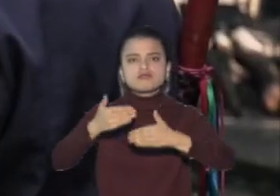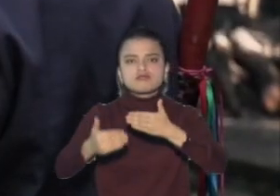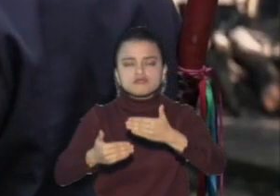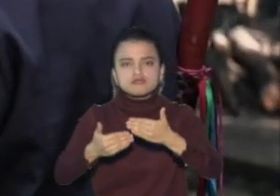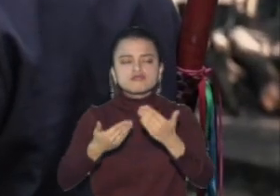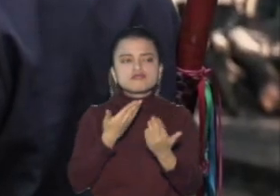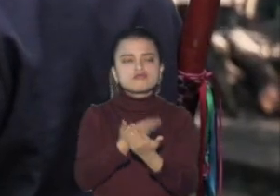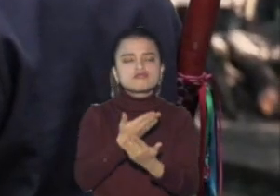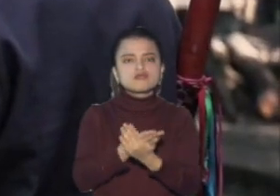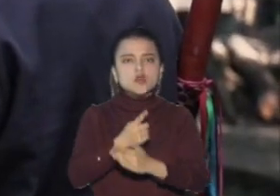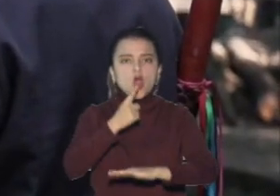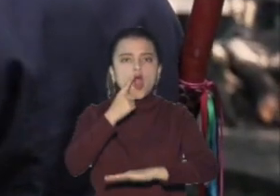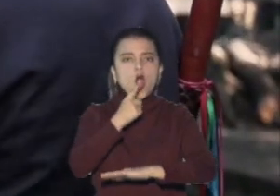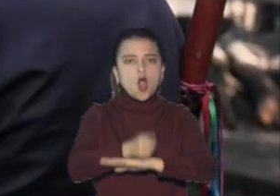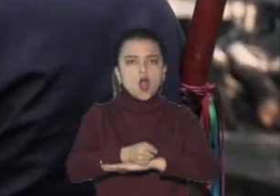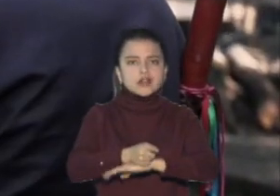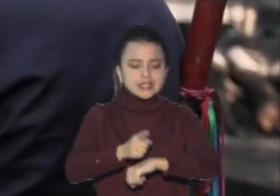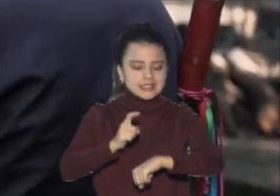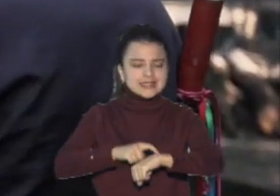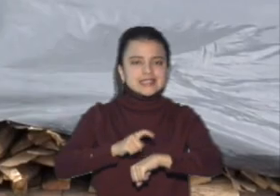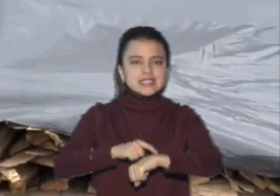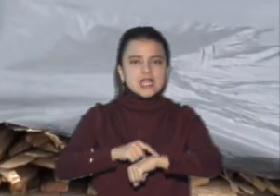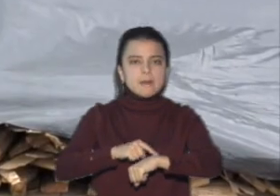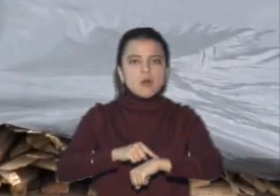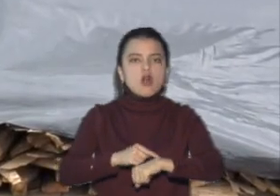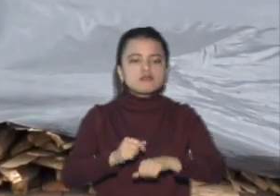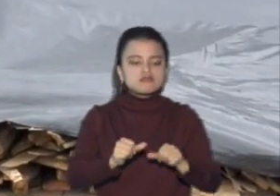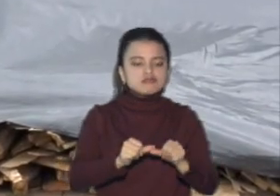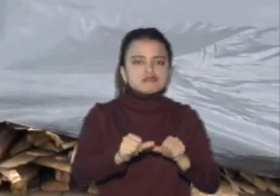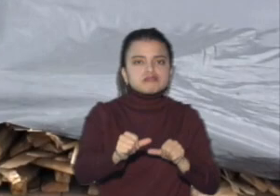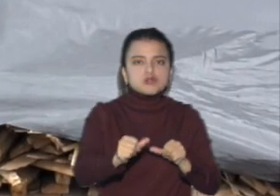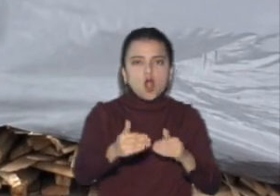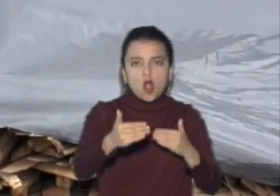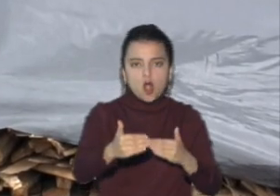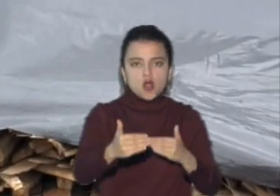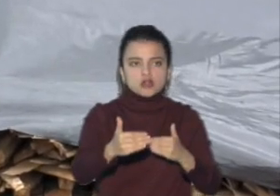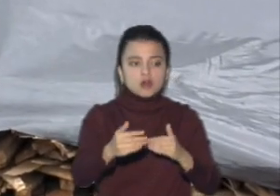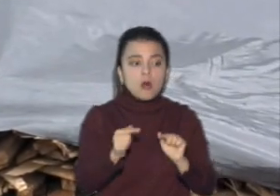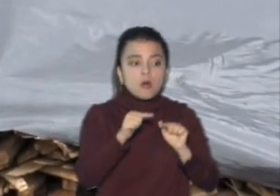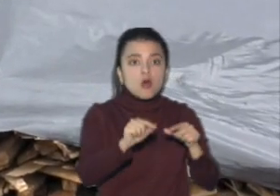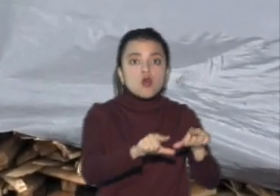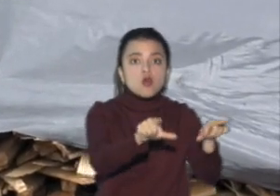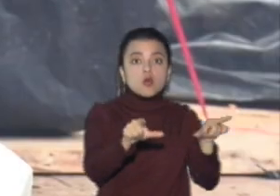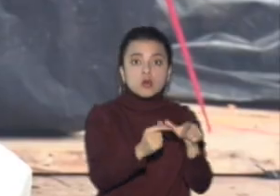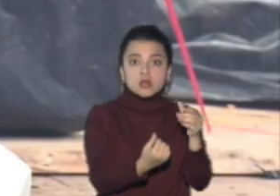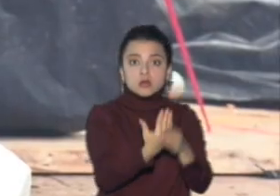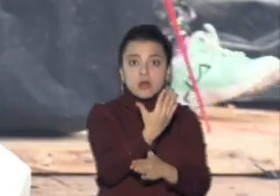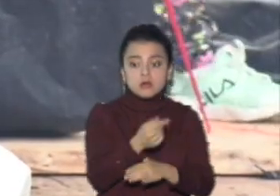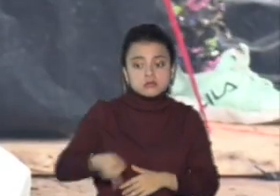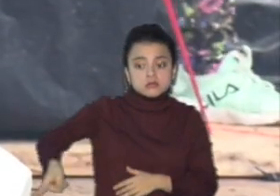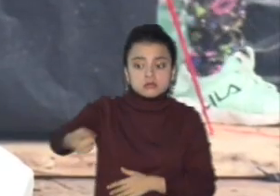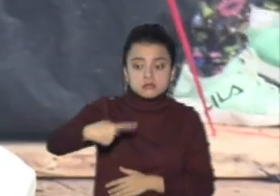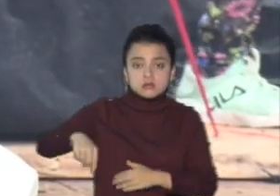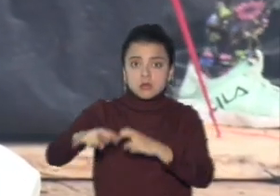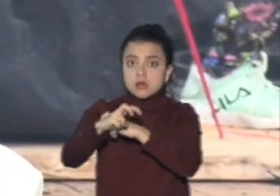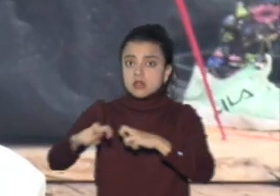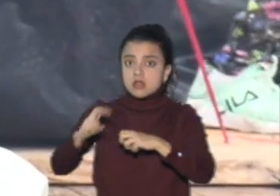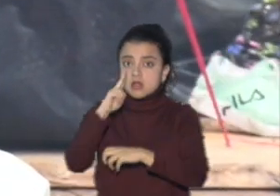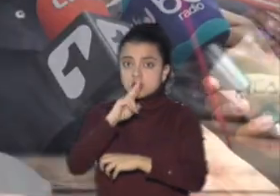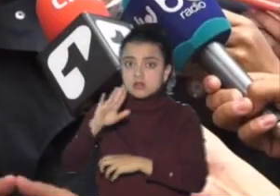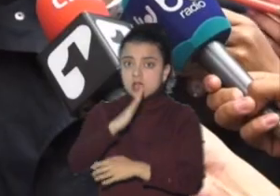eran trasladados a sus territorios. Esto fue lo que dijo el secretario de gobierno sobre el proceso que debe adelantarse en este parque